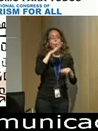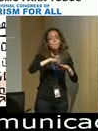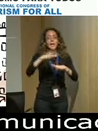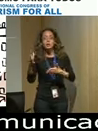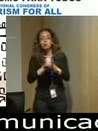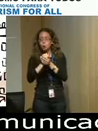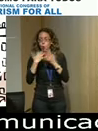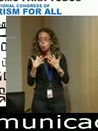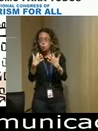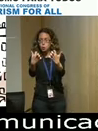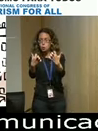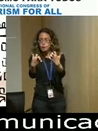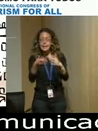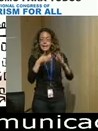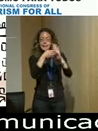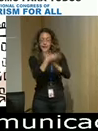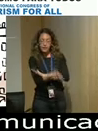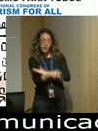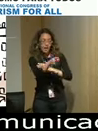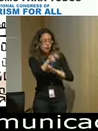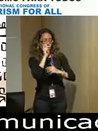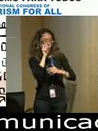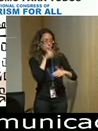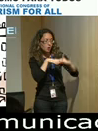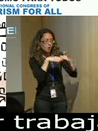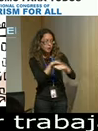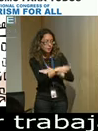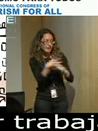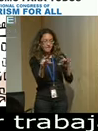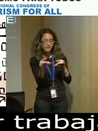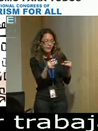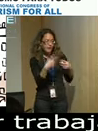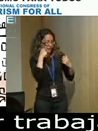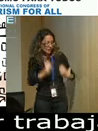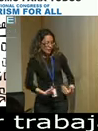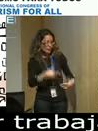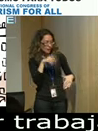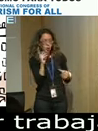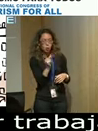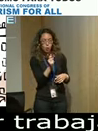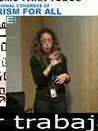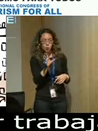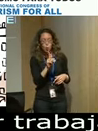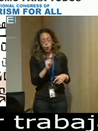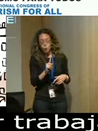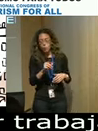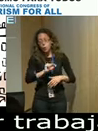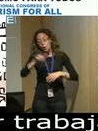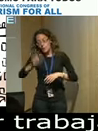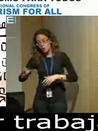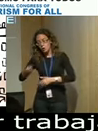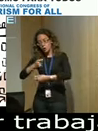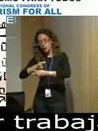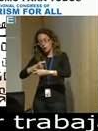que ese destino turístico sea accesible físicamente hablando, o pueda ser utilizado de forma autónoma por una persona